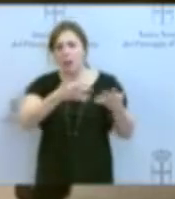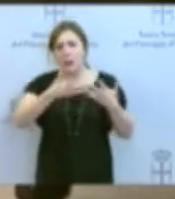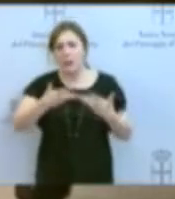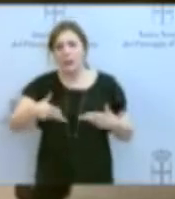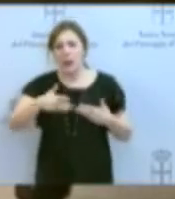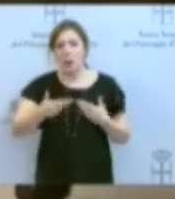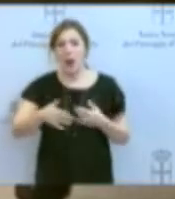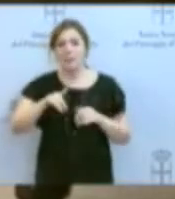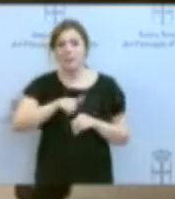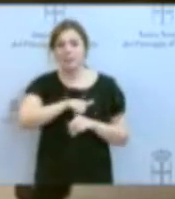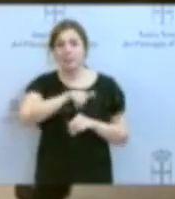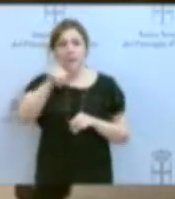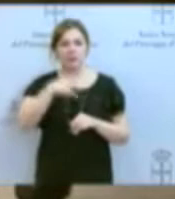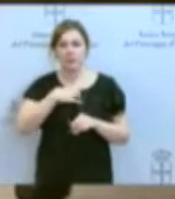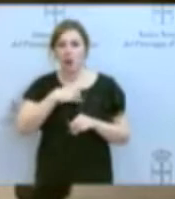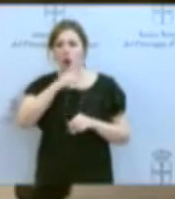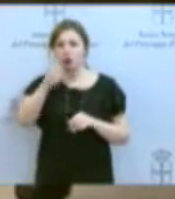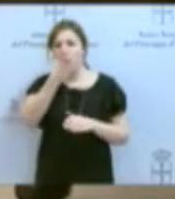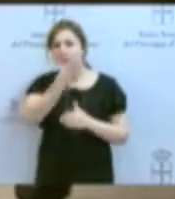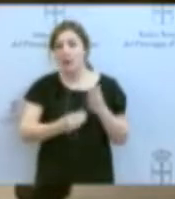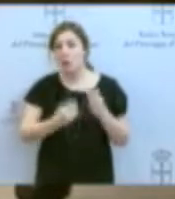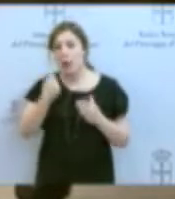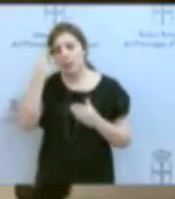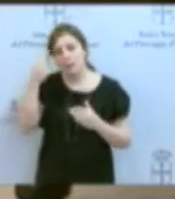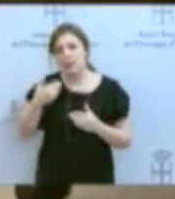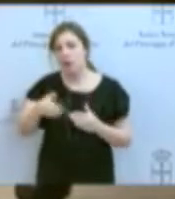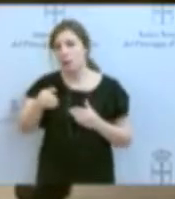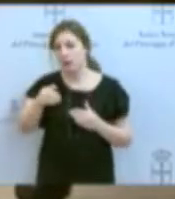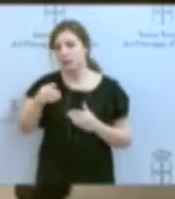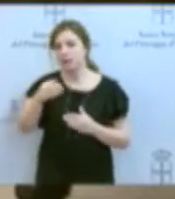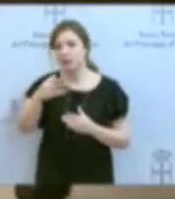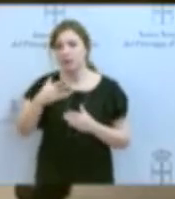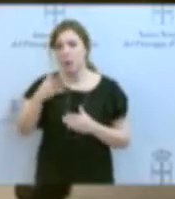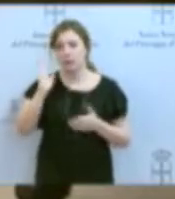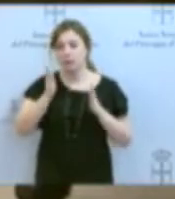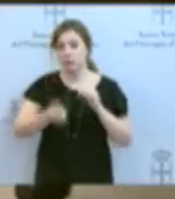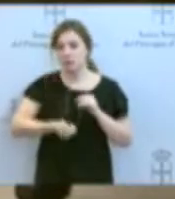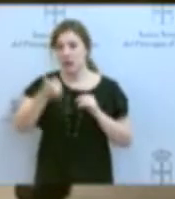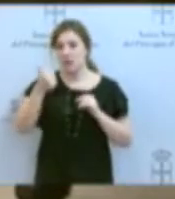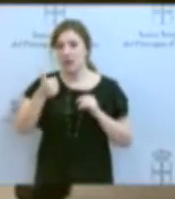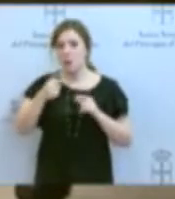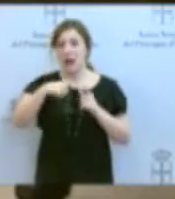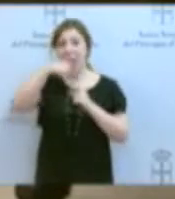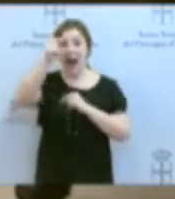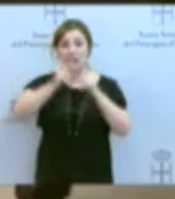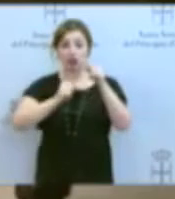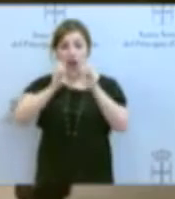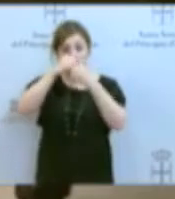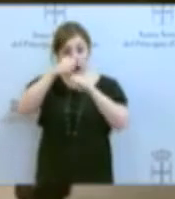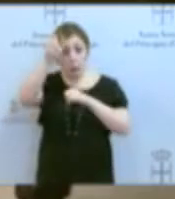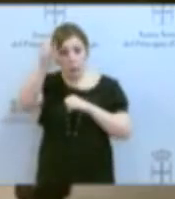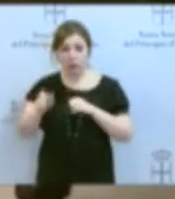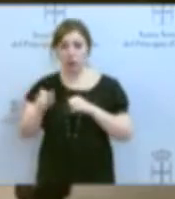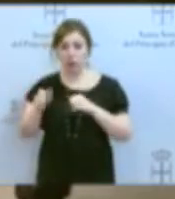a la historia por errores de predicción, pues quizás incluso más escabrosos, ¿no? Cuando el astrónomo real en